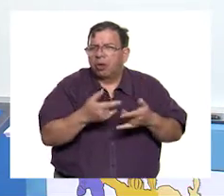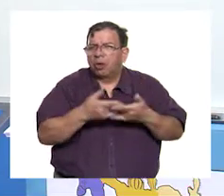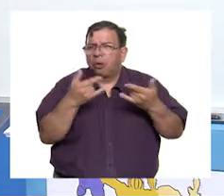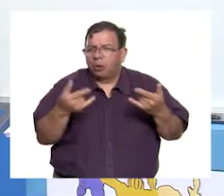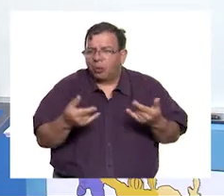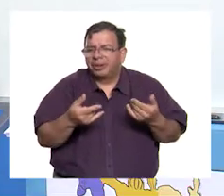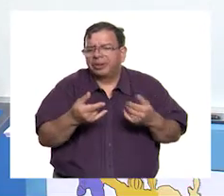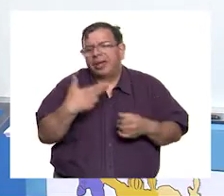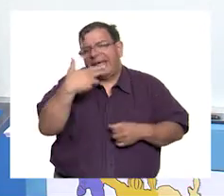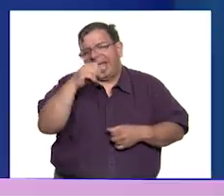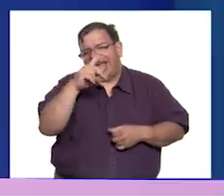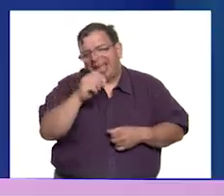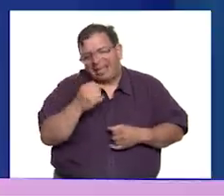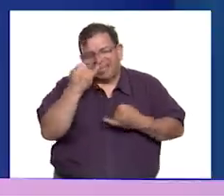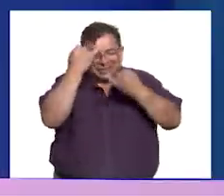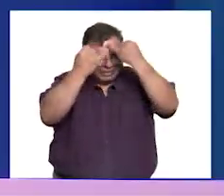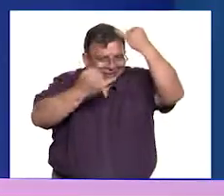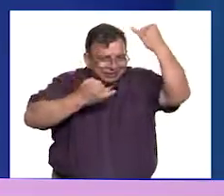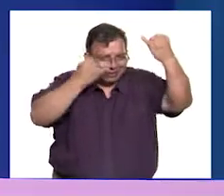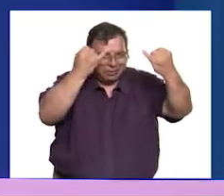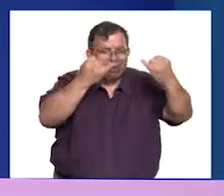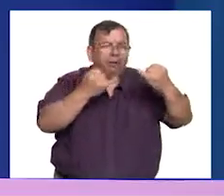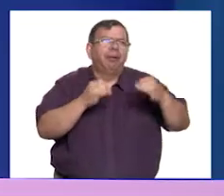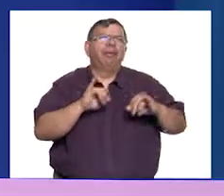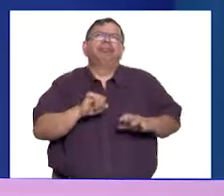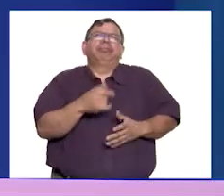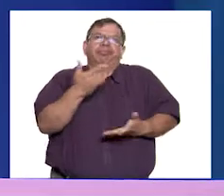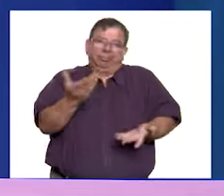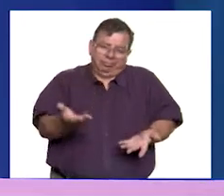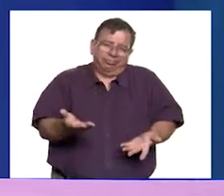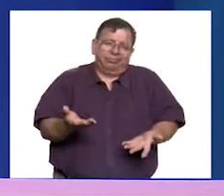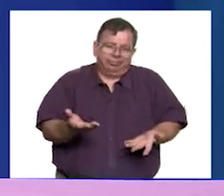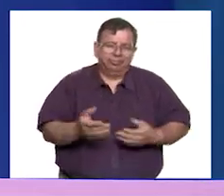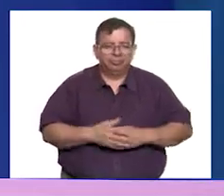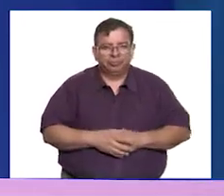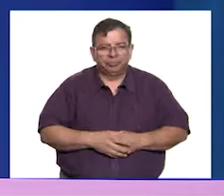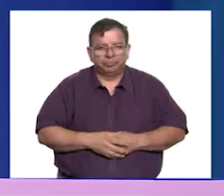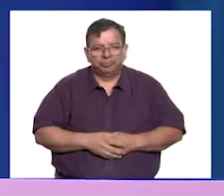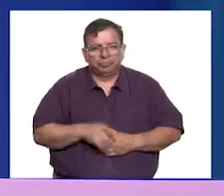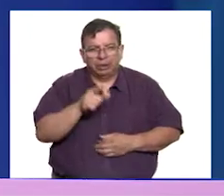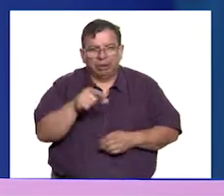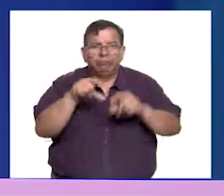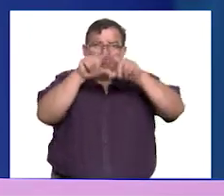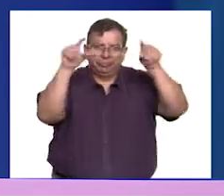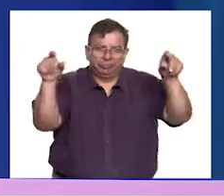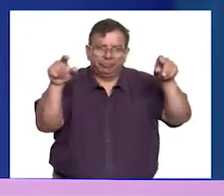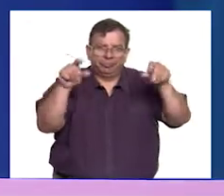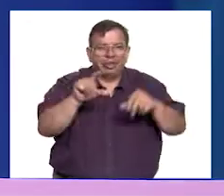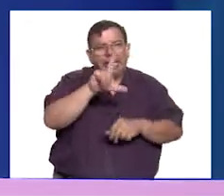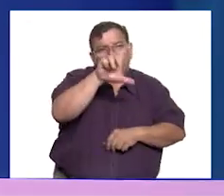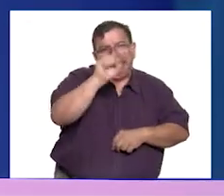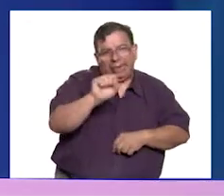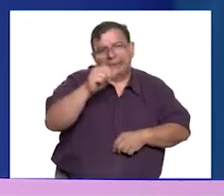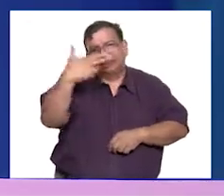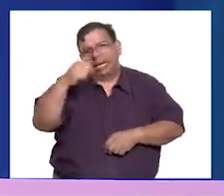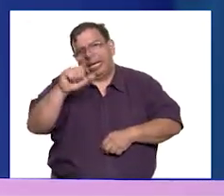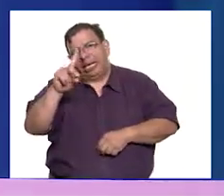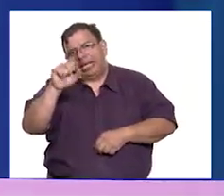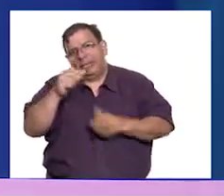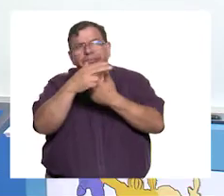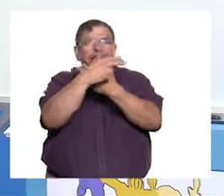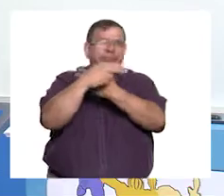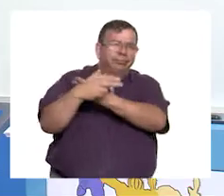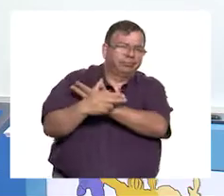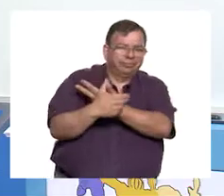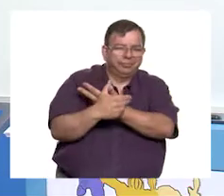de hadas. Uy, sí, ¿cómo no? Si el cuento se titula Las hadas.